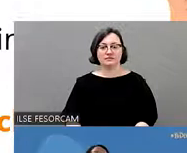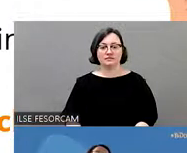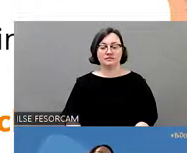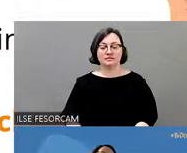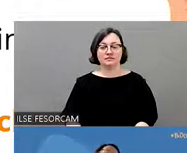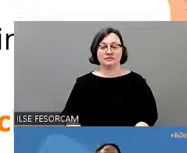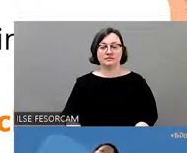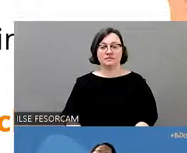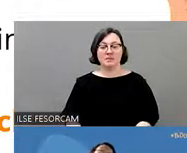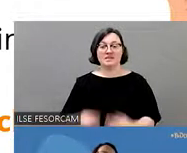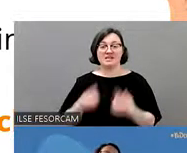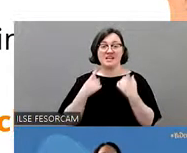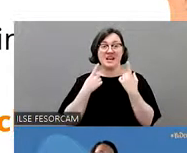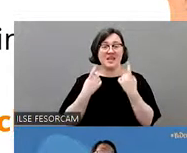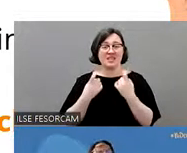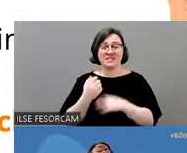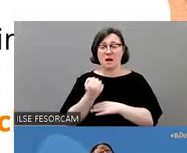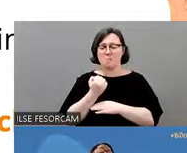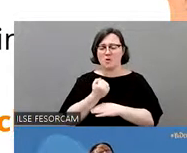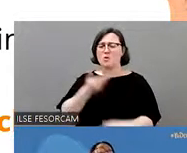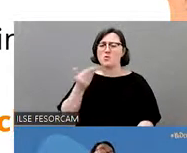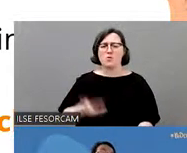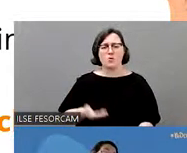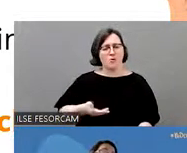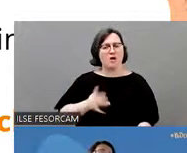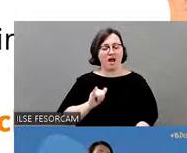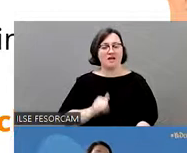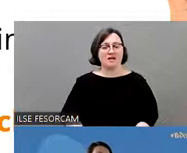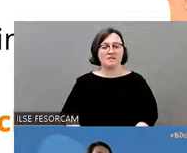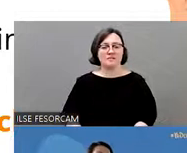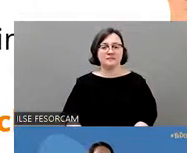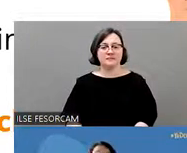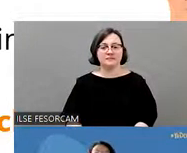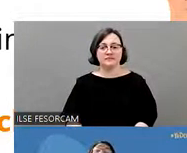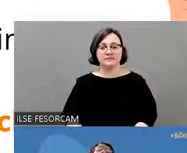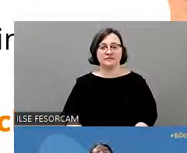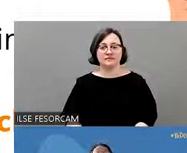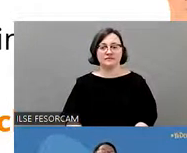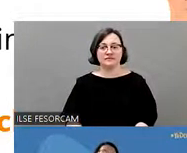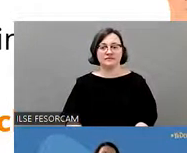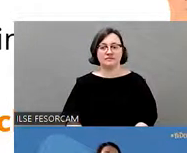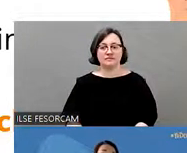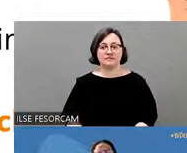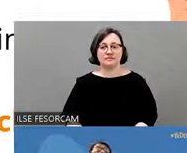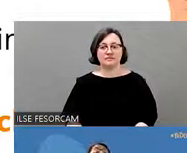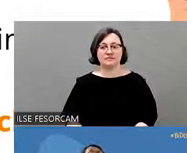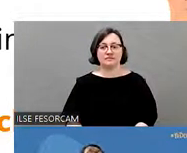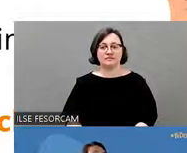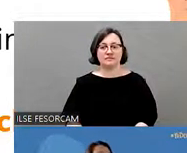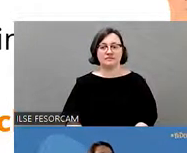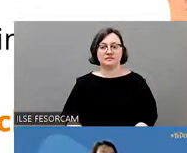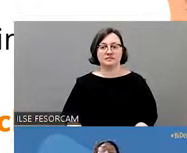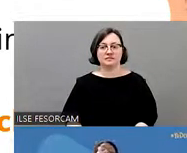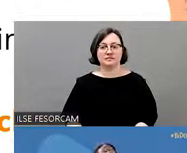Con grandes necesidades de apoyo. Por eso. Es muy importante incluir